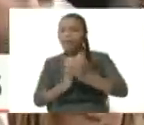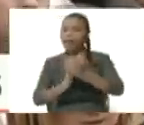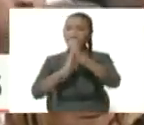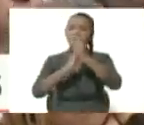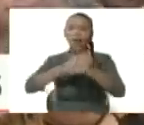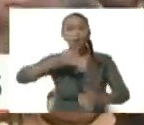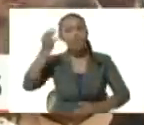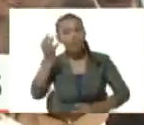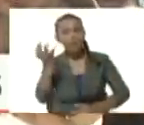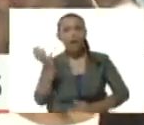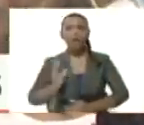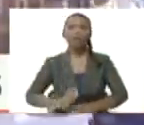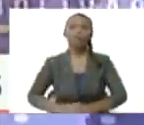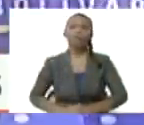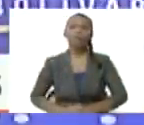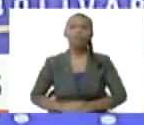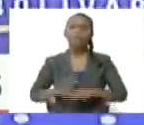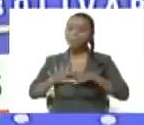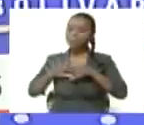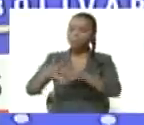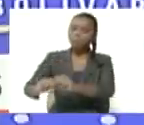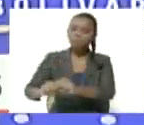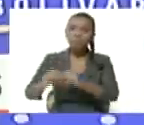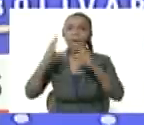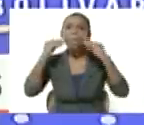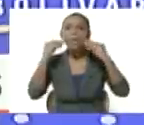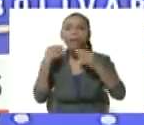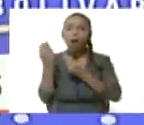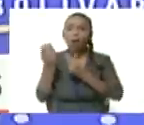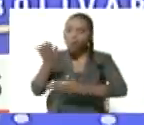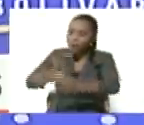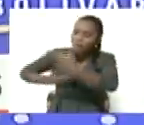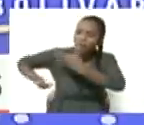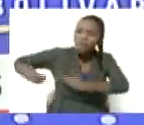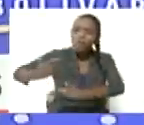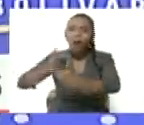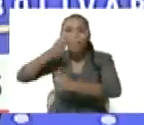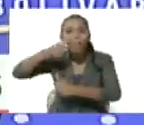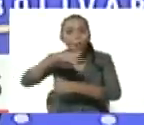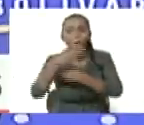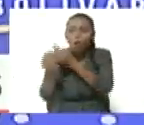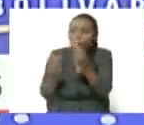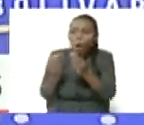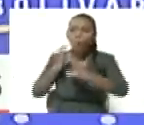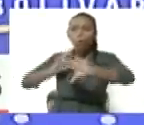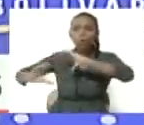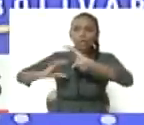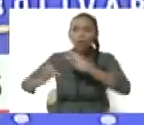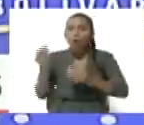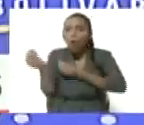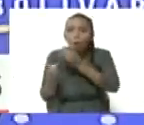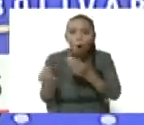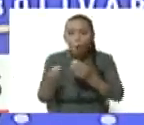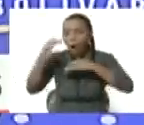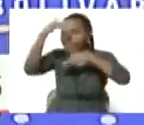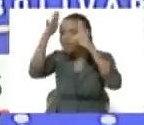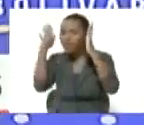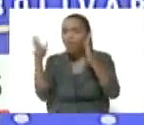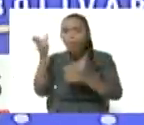verdadero? Y tomar las experiencias, cómo se relacionan con el pueblo, cómo se comunican, cómo atienden los